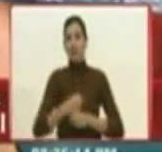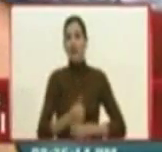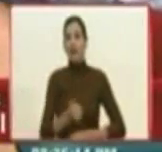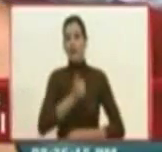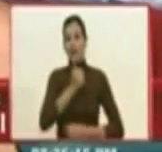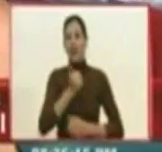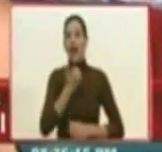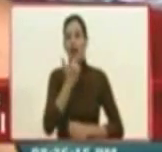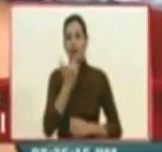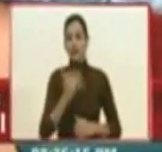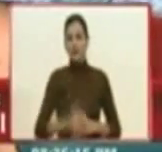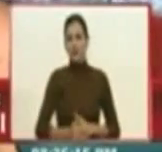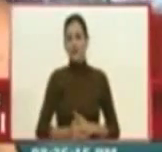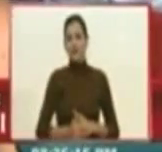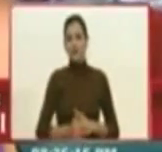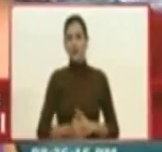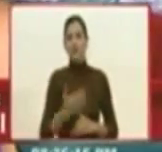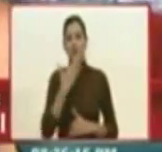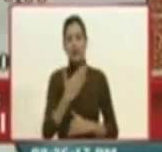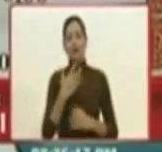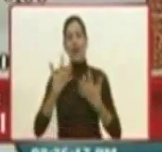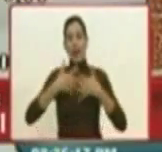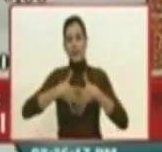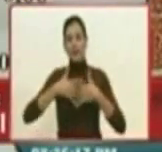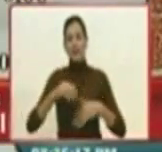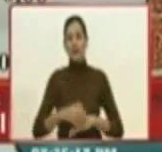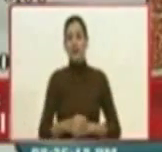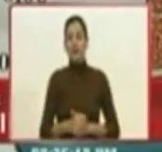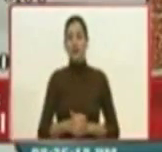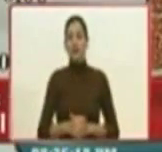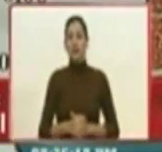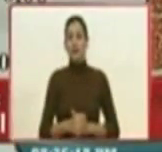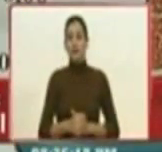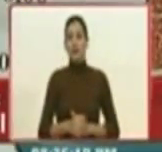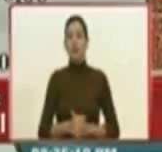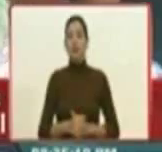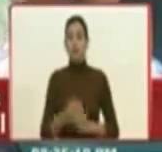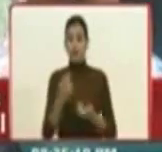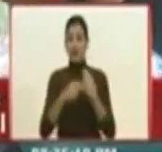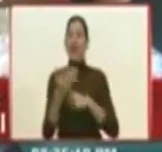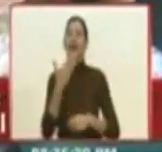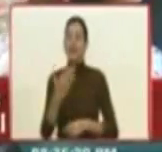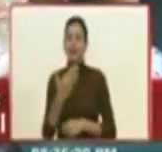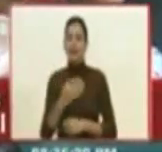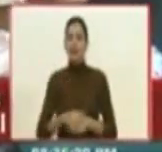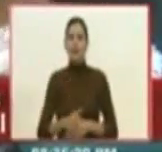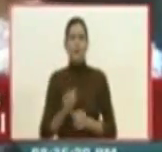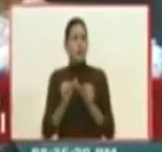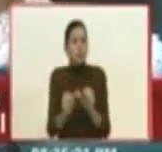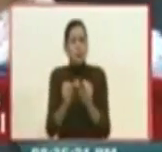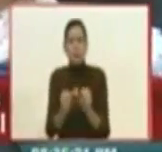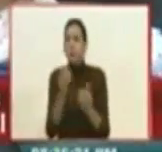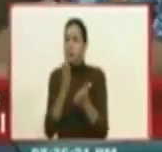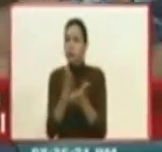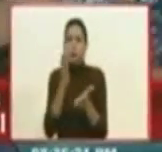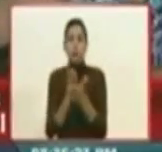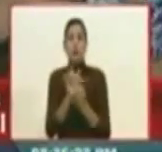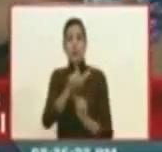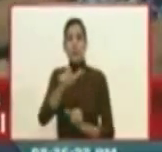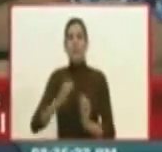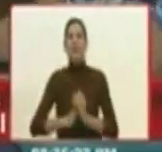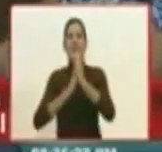que tenemos aquí gracias a la empresa. Oferta posible gracias a la perseverancia de los